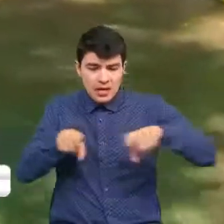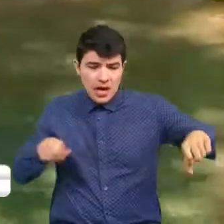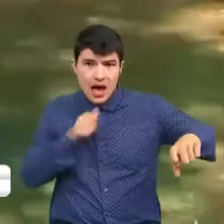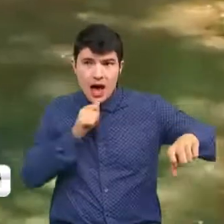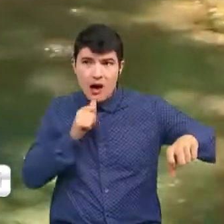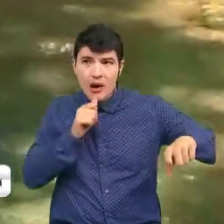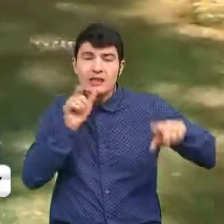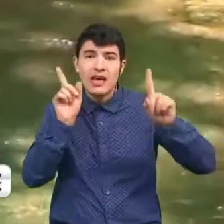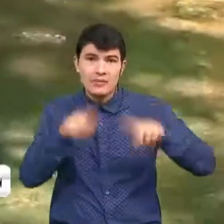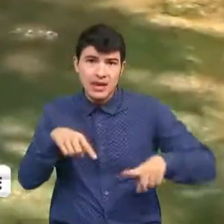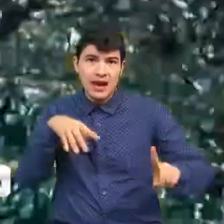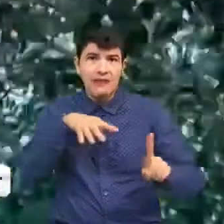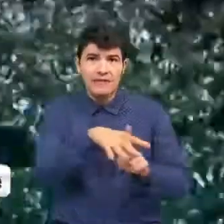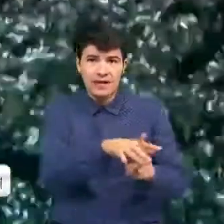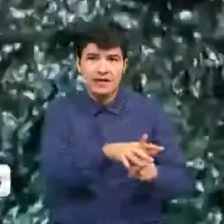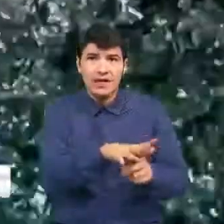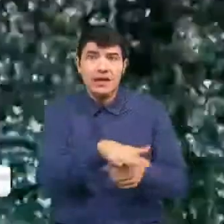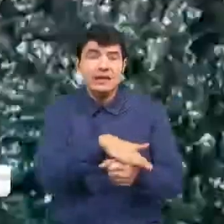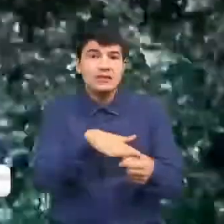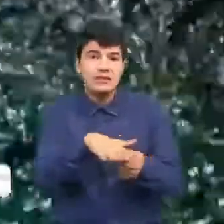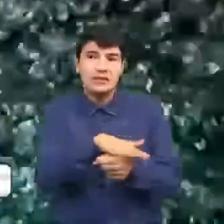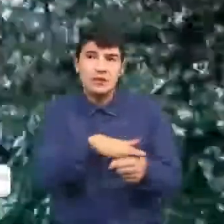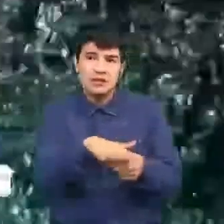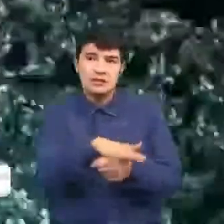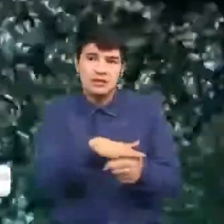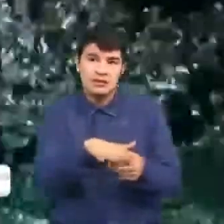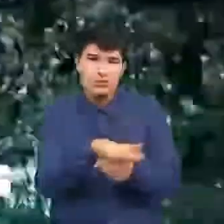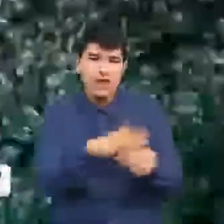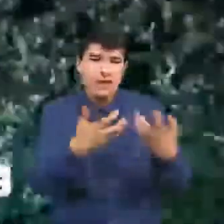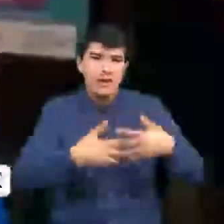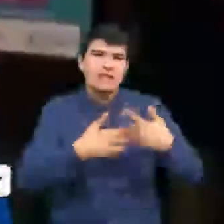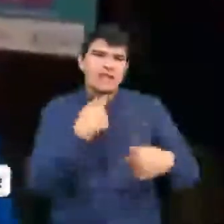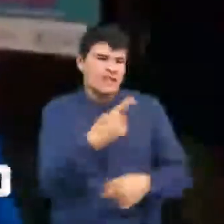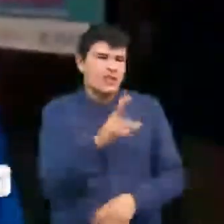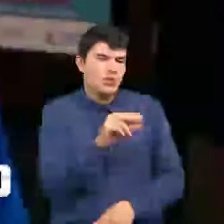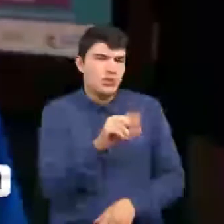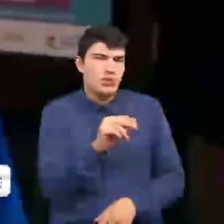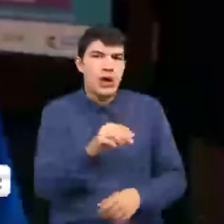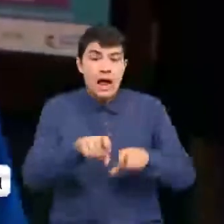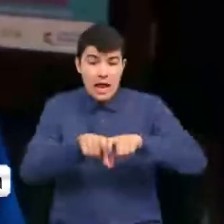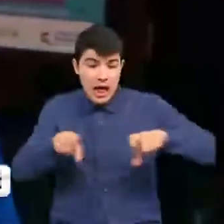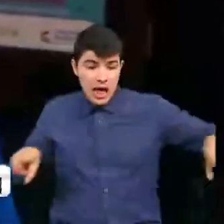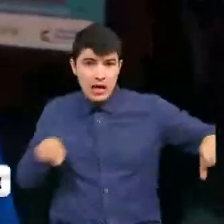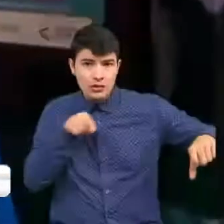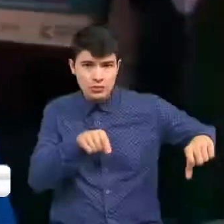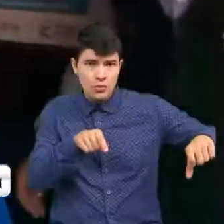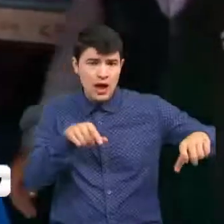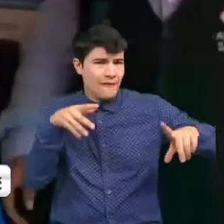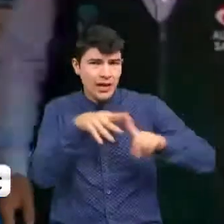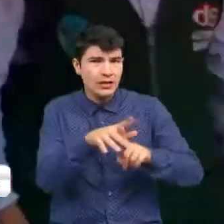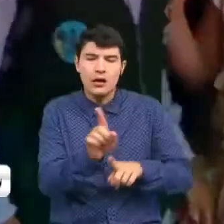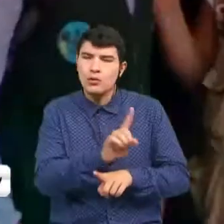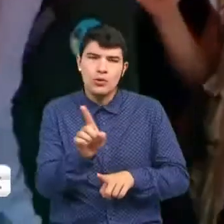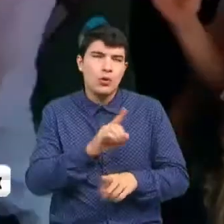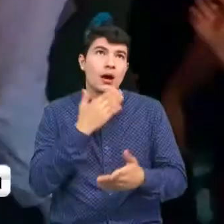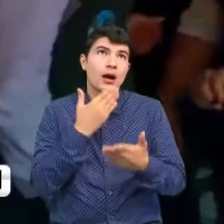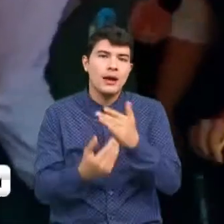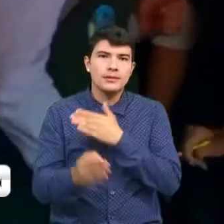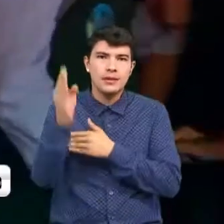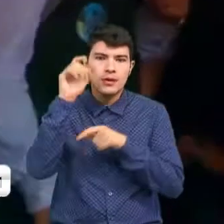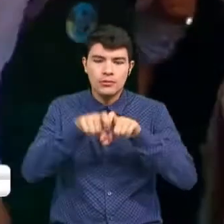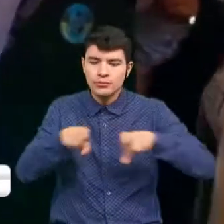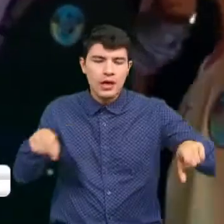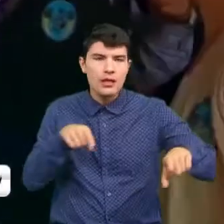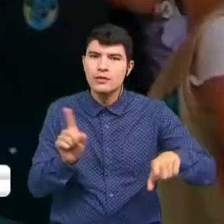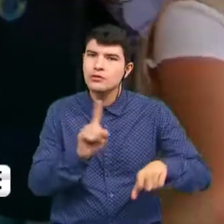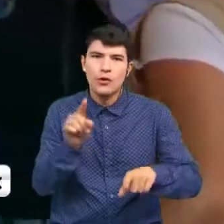las viviendas se hubiesen afectado situación que fue desvirtuada por la empresa operadora no las tuberías de las viviendas hasta el momento y gracias a dios no se